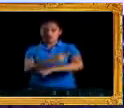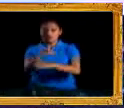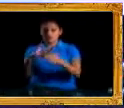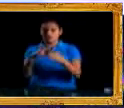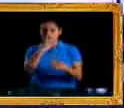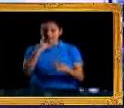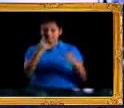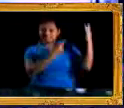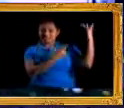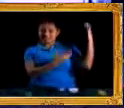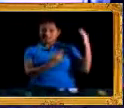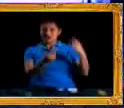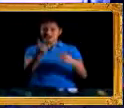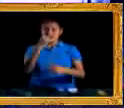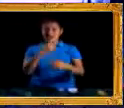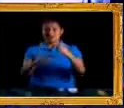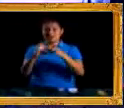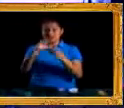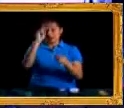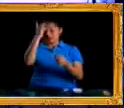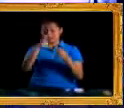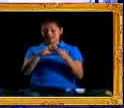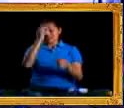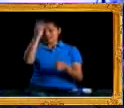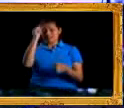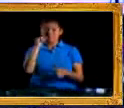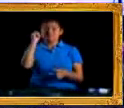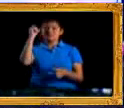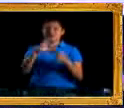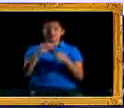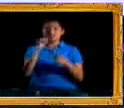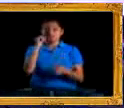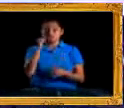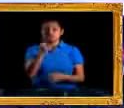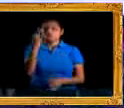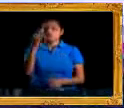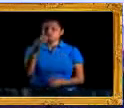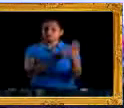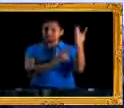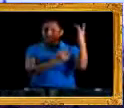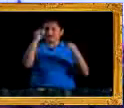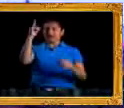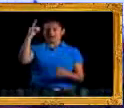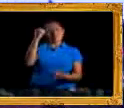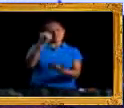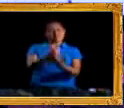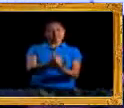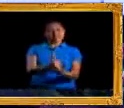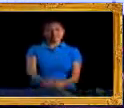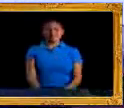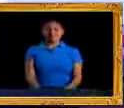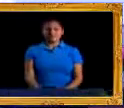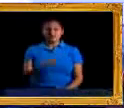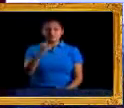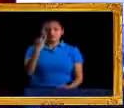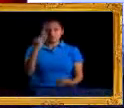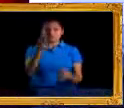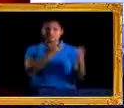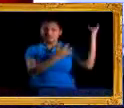la venida del Rey de Reyes y Señor de Señores. ¿Cuántos le están esperando a Él? ¿Cuántos le están